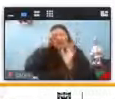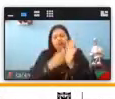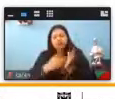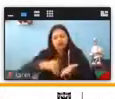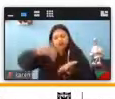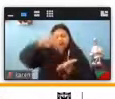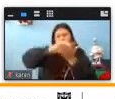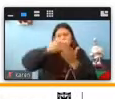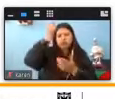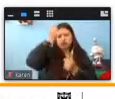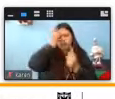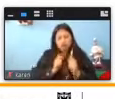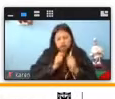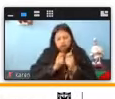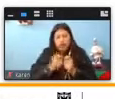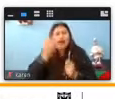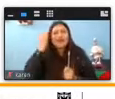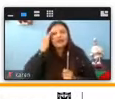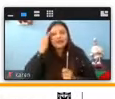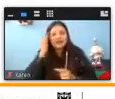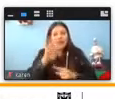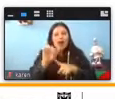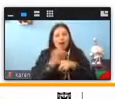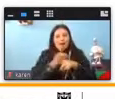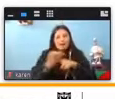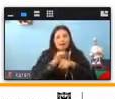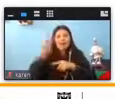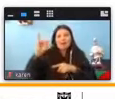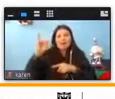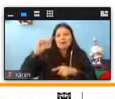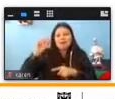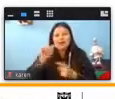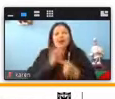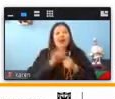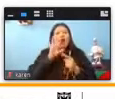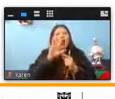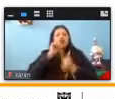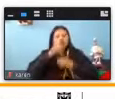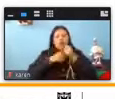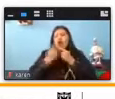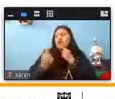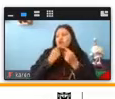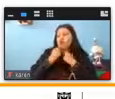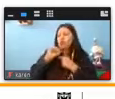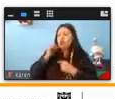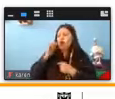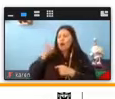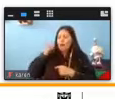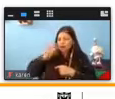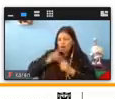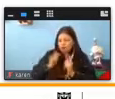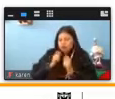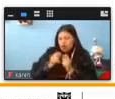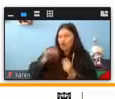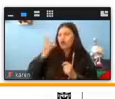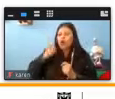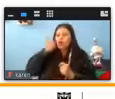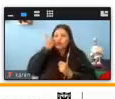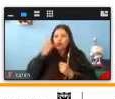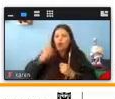memoria y transmitir saberes, de las prácticas de minga, del diálogo intergeneracional, del intercambio de plantas